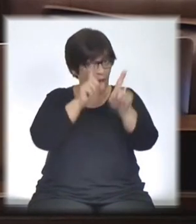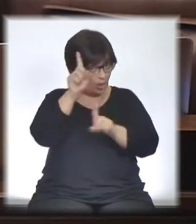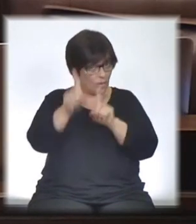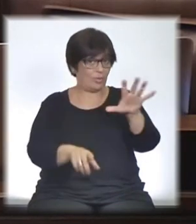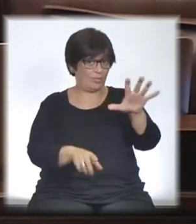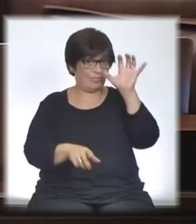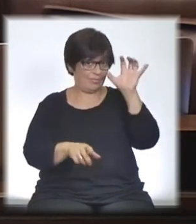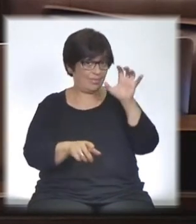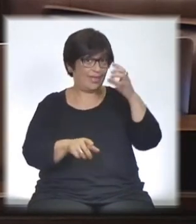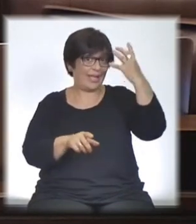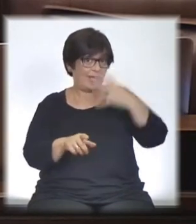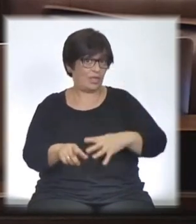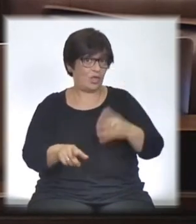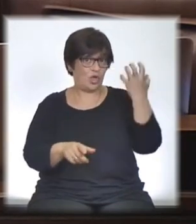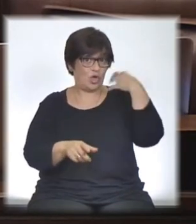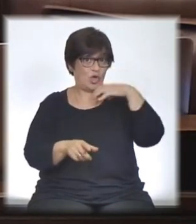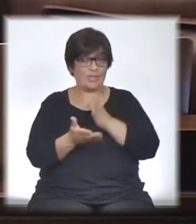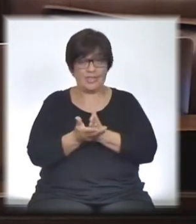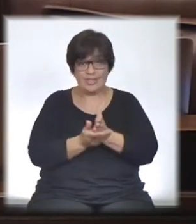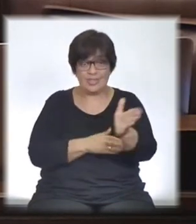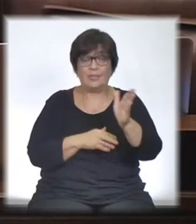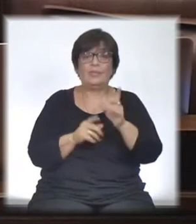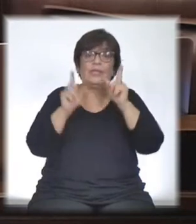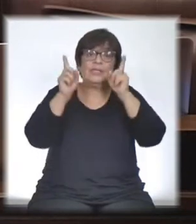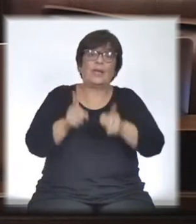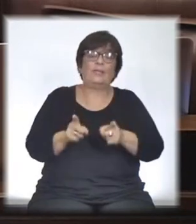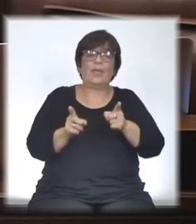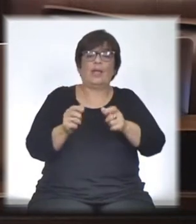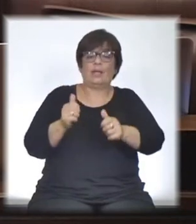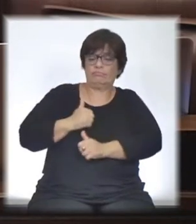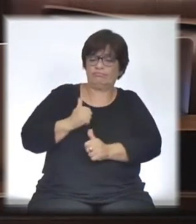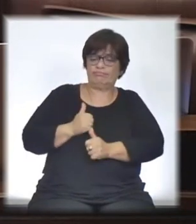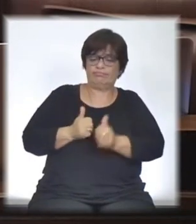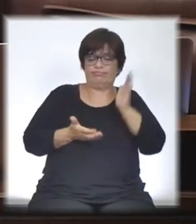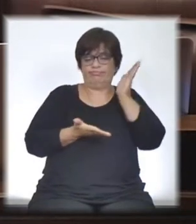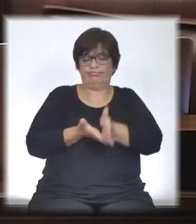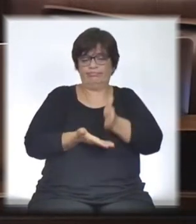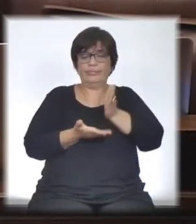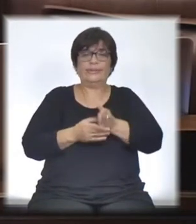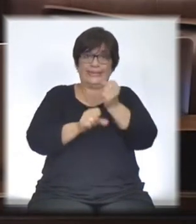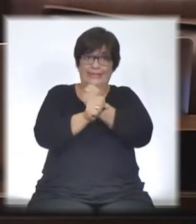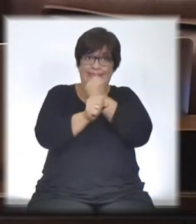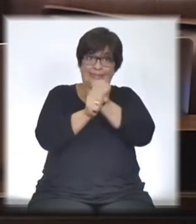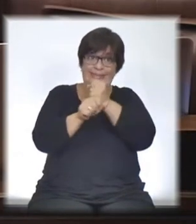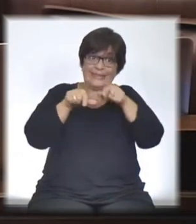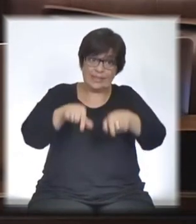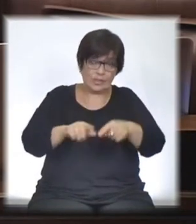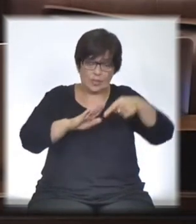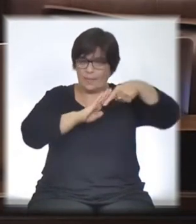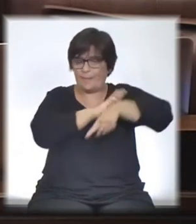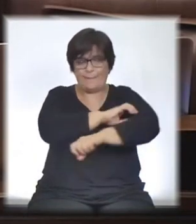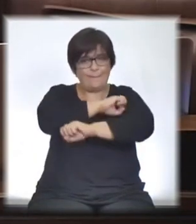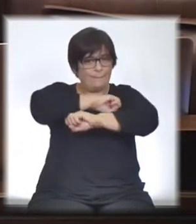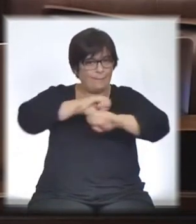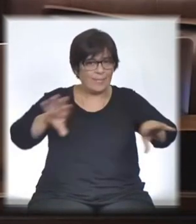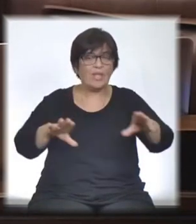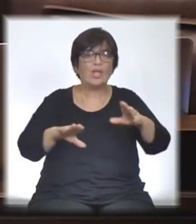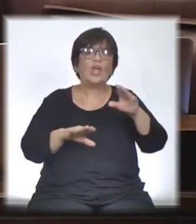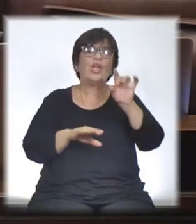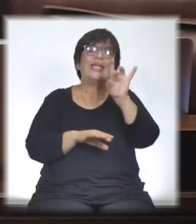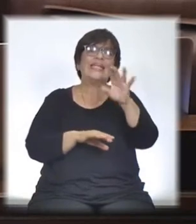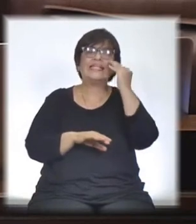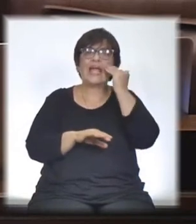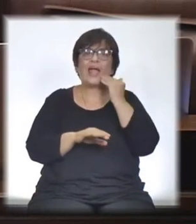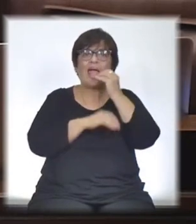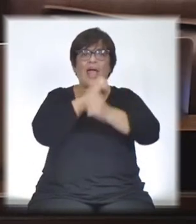también los 14 de agosto, con militarización de los trabajadores. Esto se profundiza el 15 de abril del